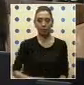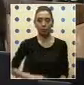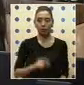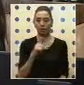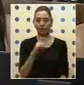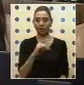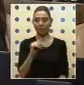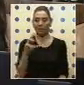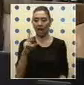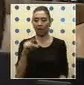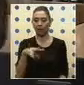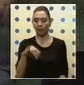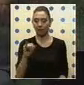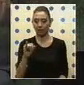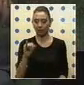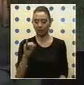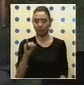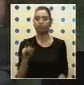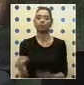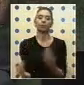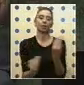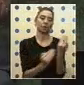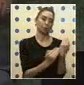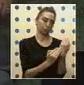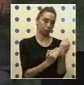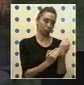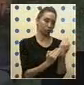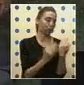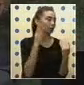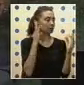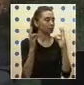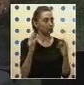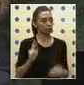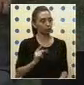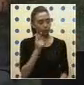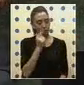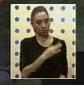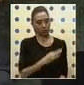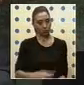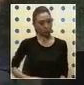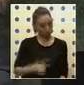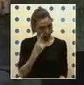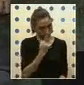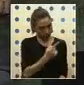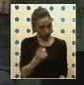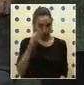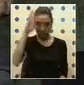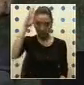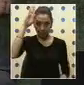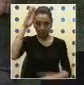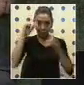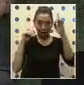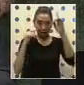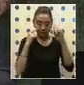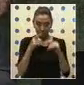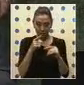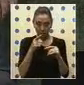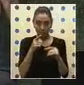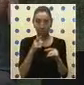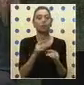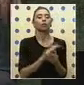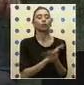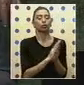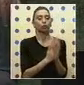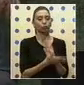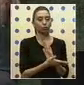Cicardini. Con la adhesión de las señoras y señores diputados que alcen su brazo se enviarán